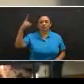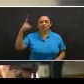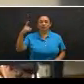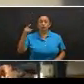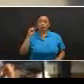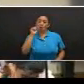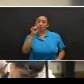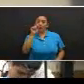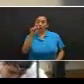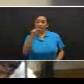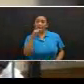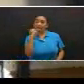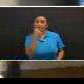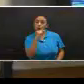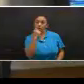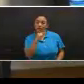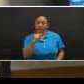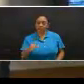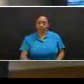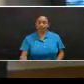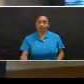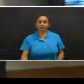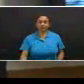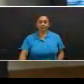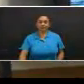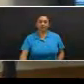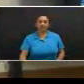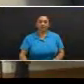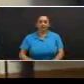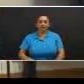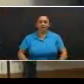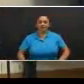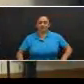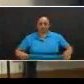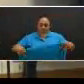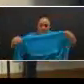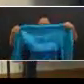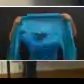aquella mujer del flujo de sangre que oyó de un Jesús,